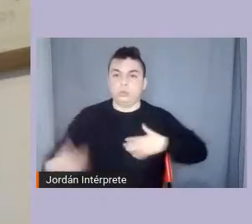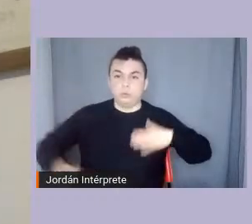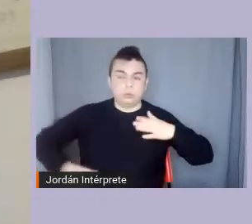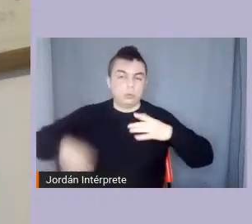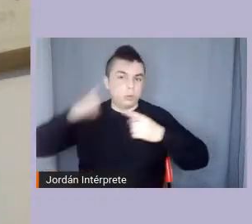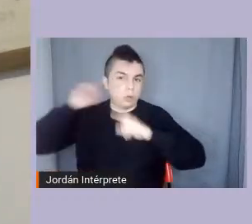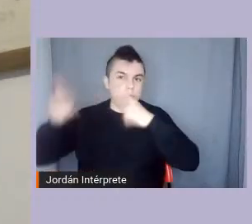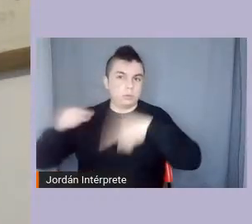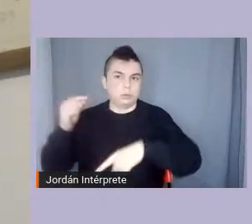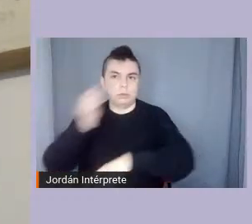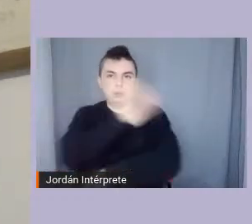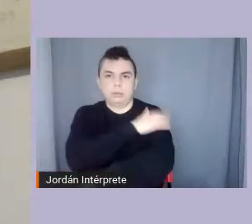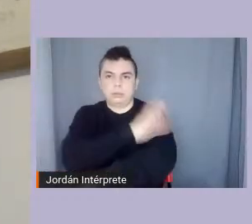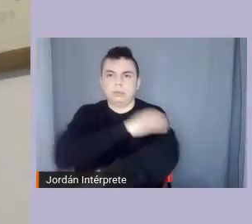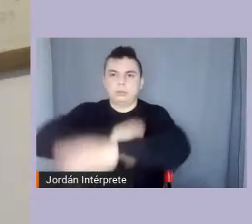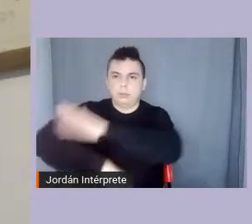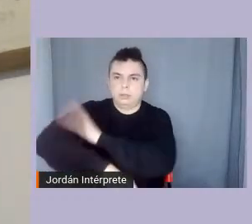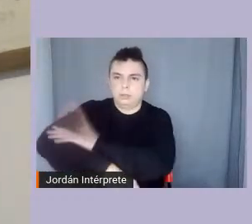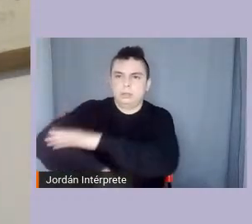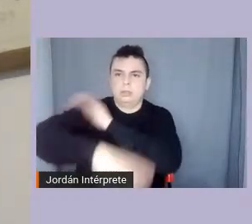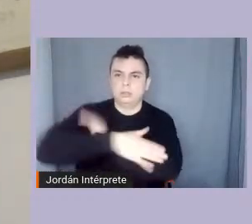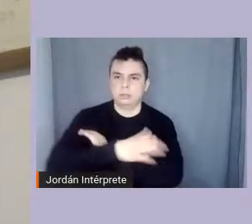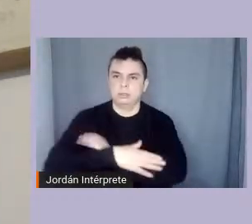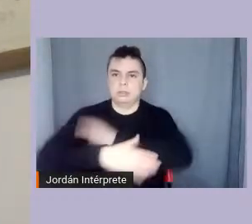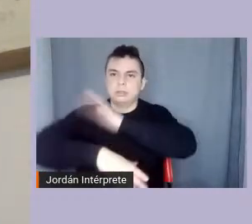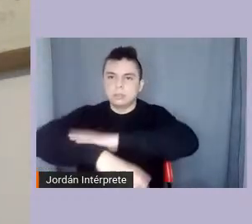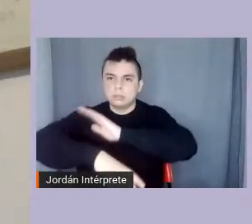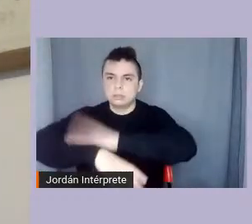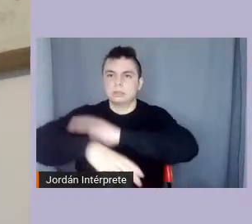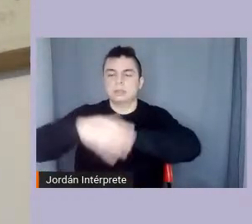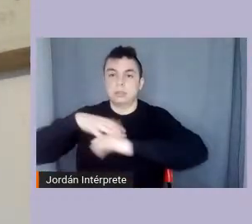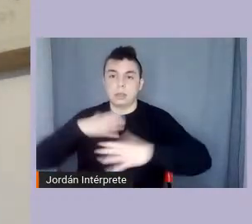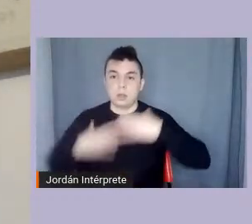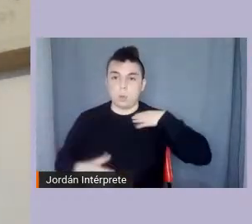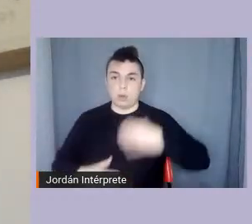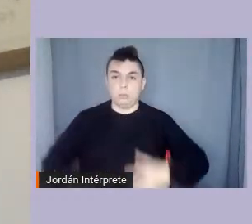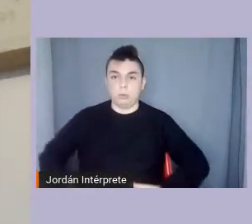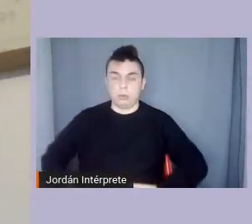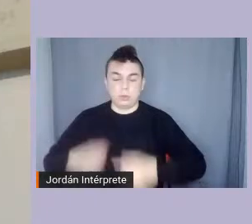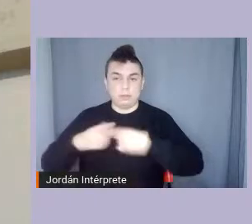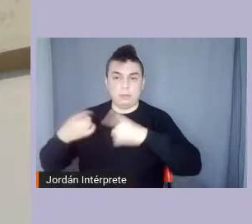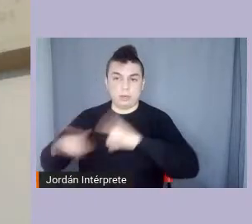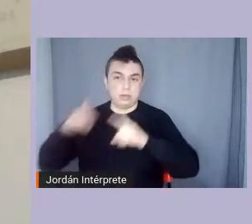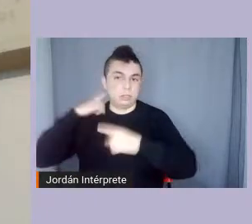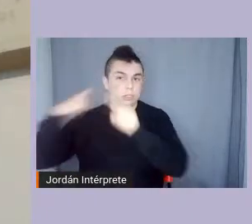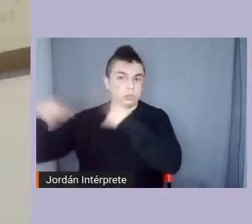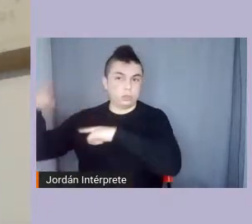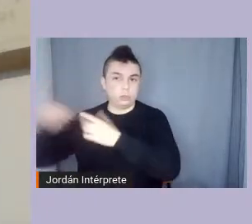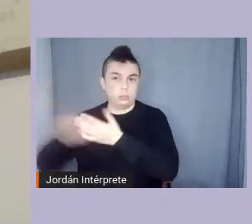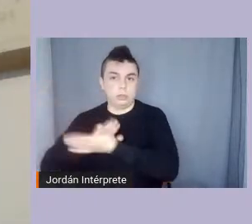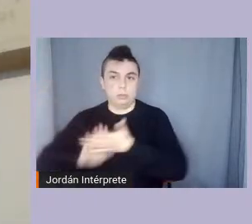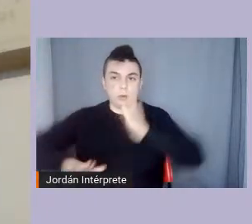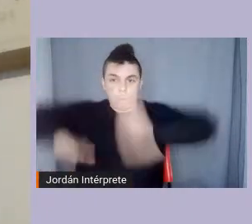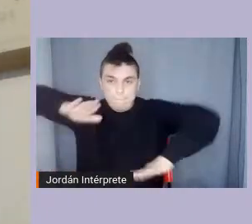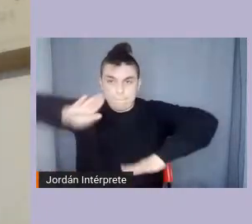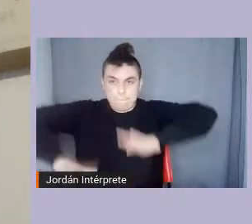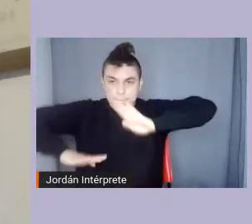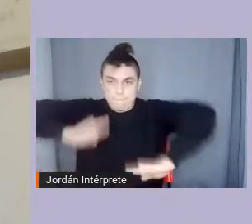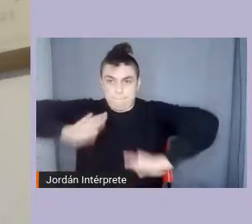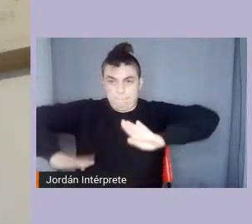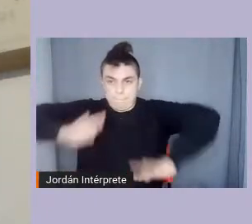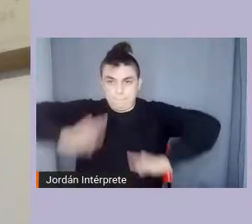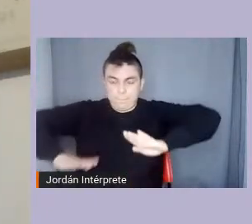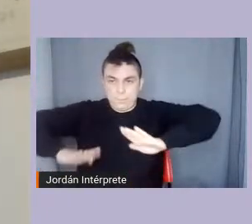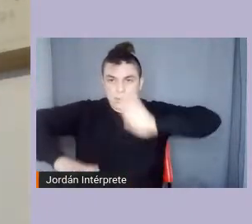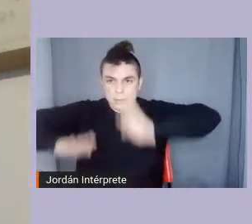o ademanes sonoros. Sonoros. Nuestro cuerpo suena de muy distintas maneras. Los pies, no